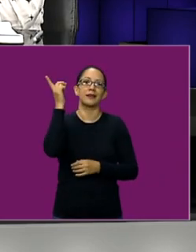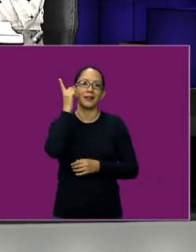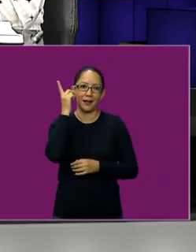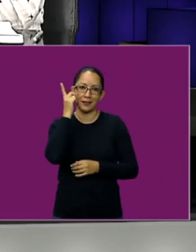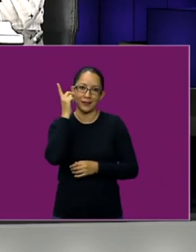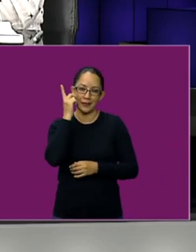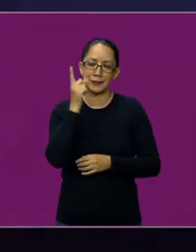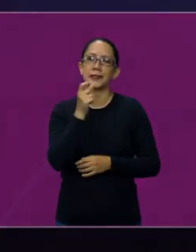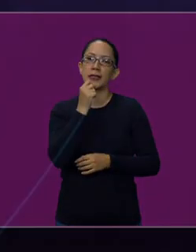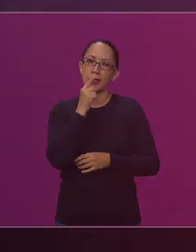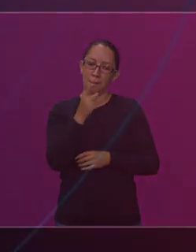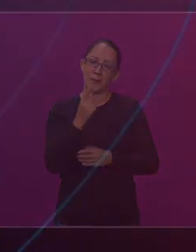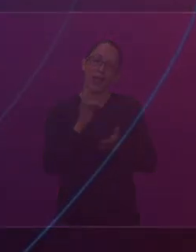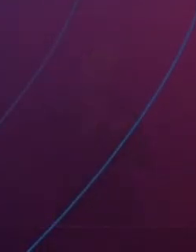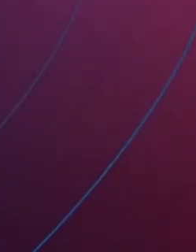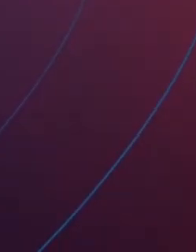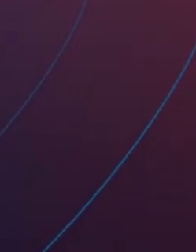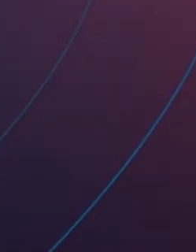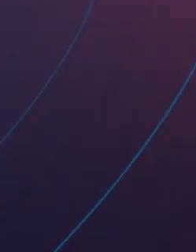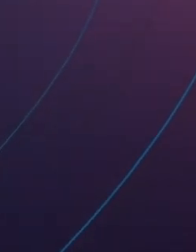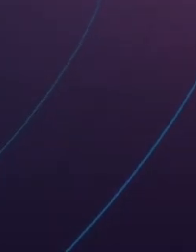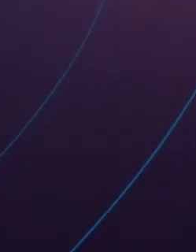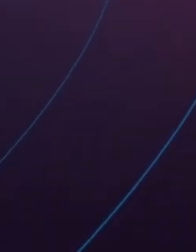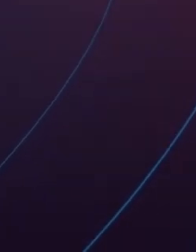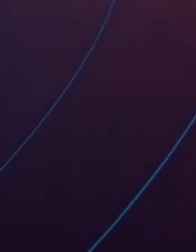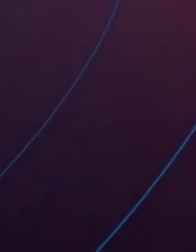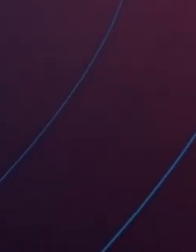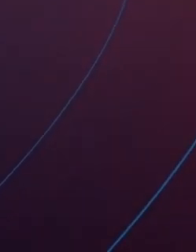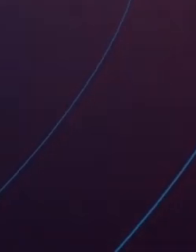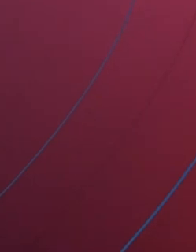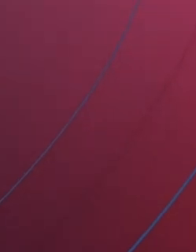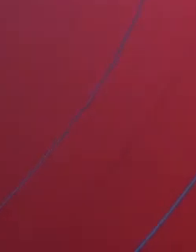también nos ha apoyado todo su tiempo. La entrevista.